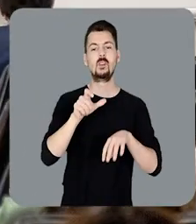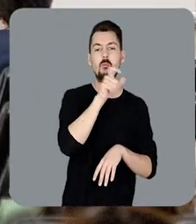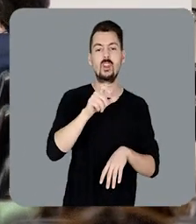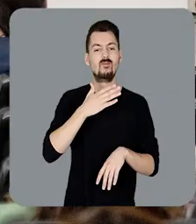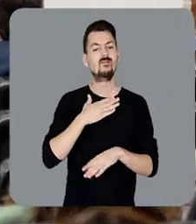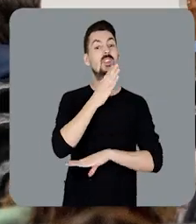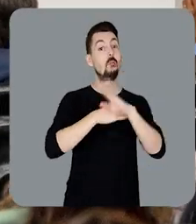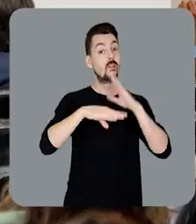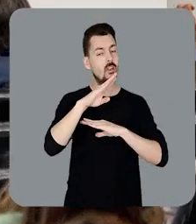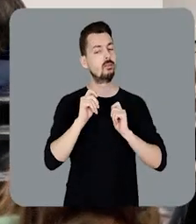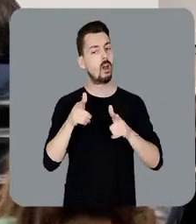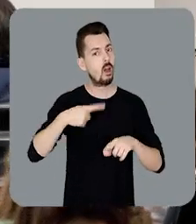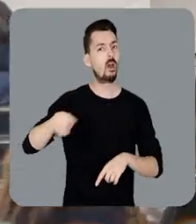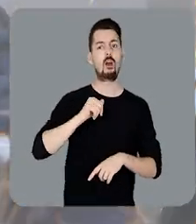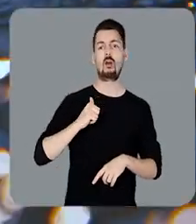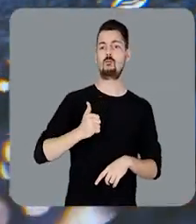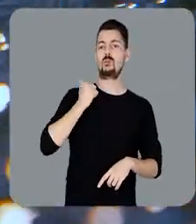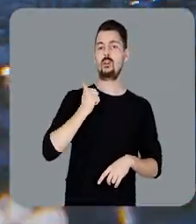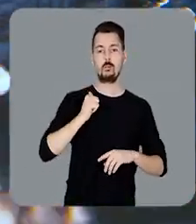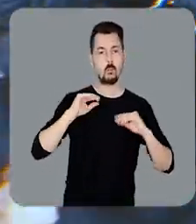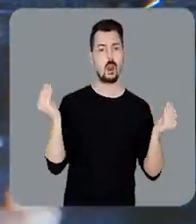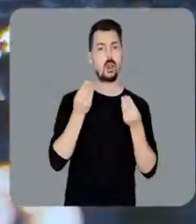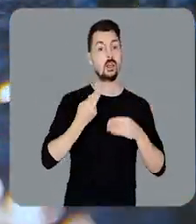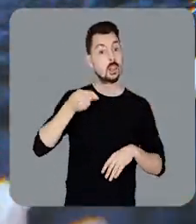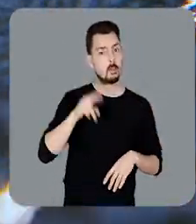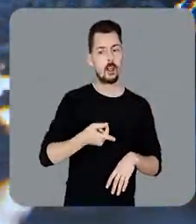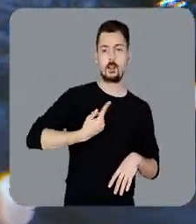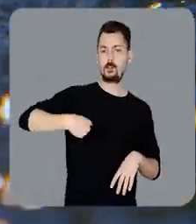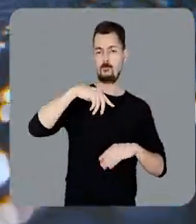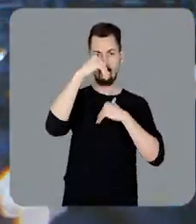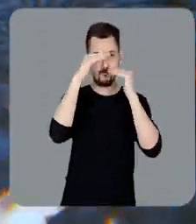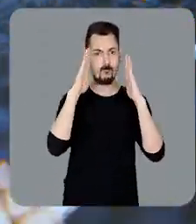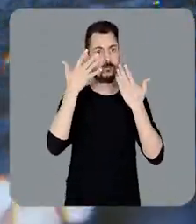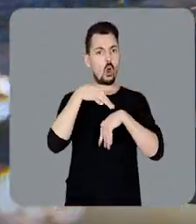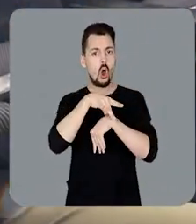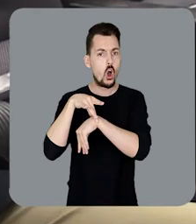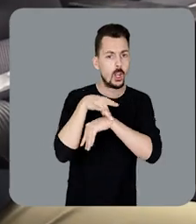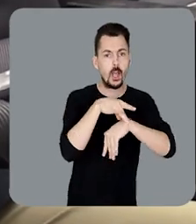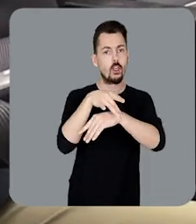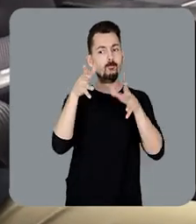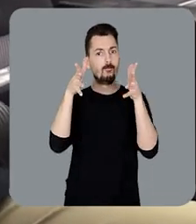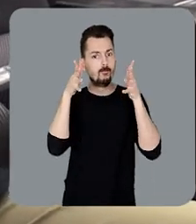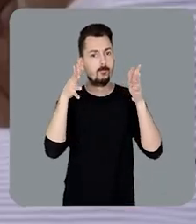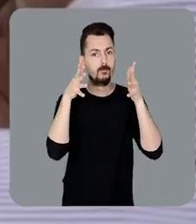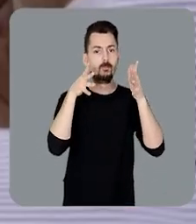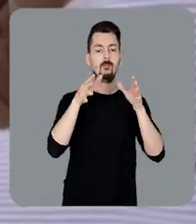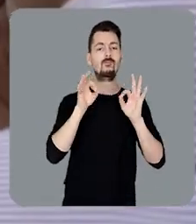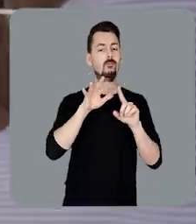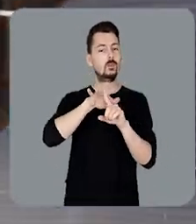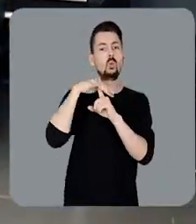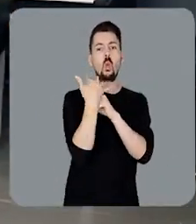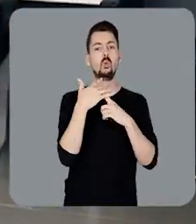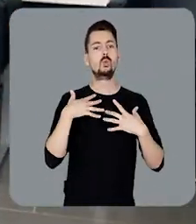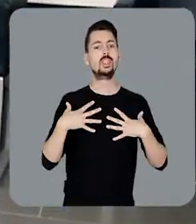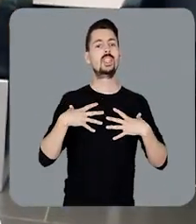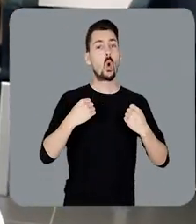única y gratificante para todos. Trabajamos para desdramatizar la discapacidad y convertirla en una oportunidad que ayude a